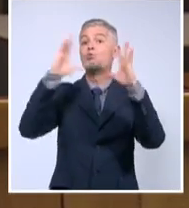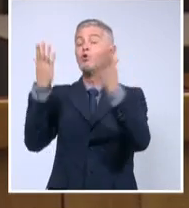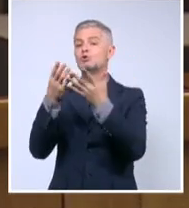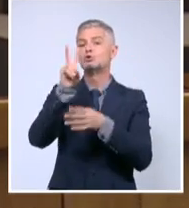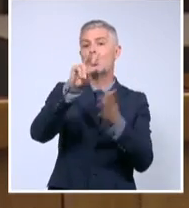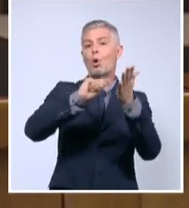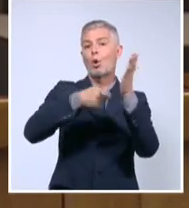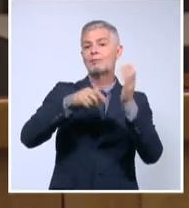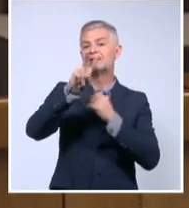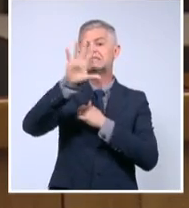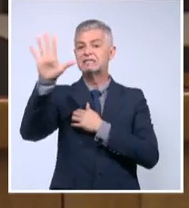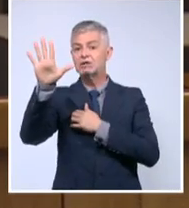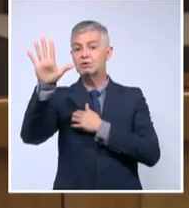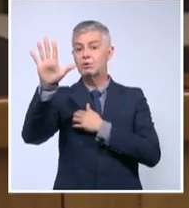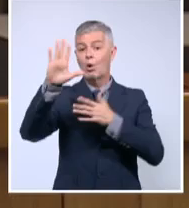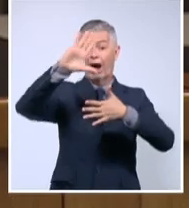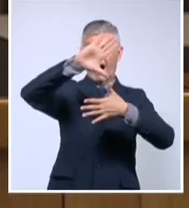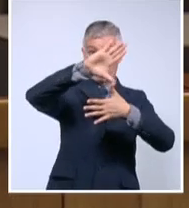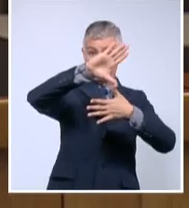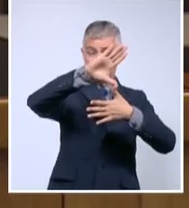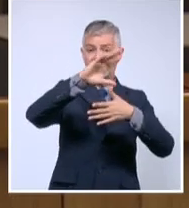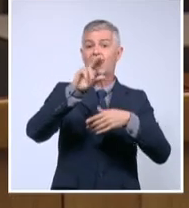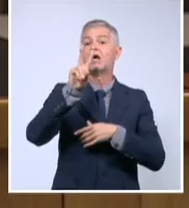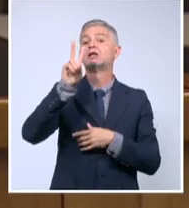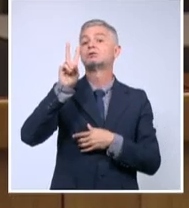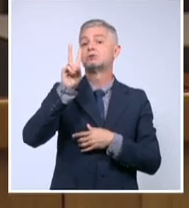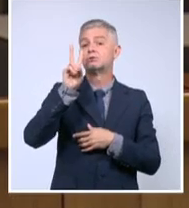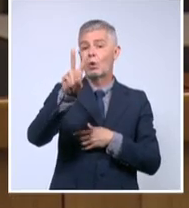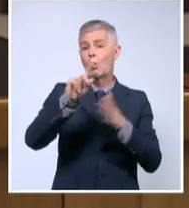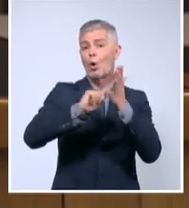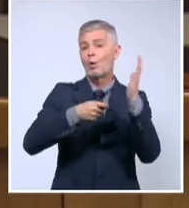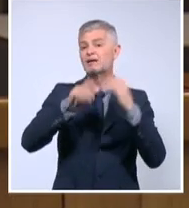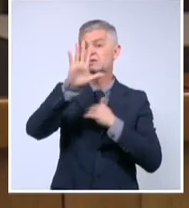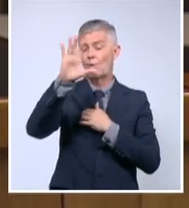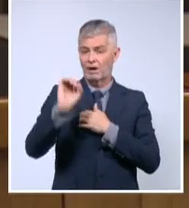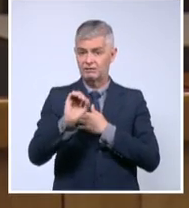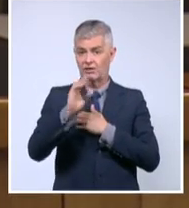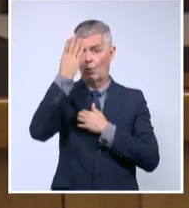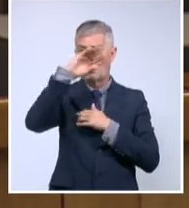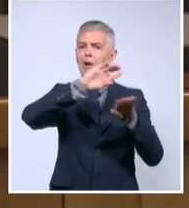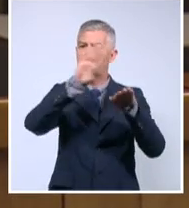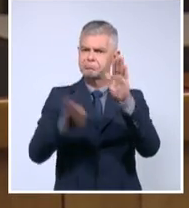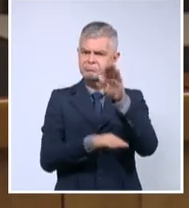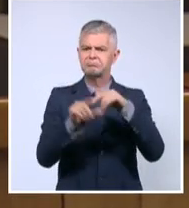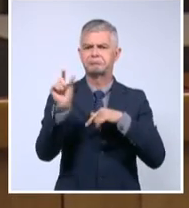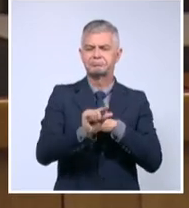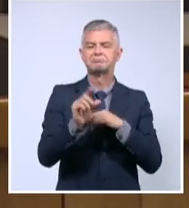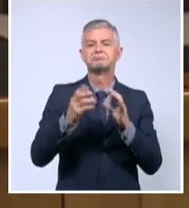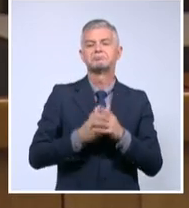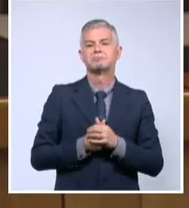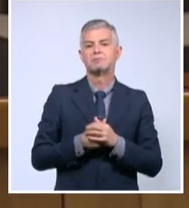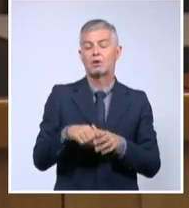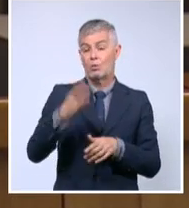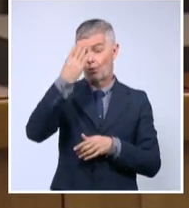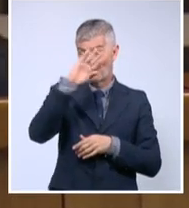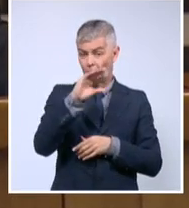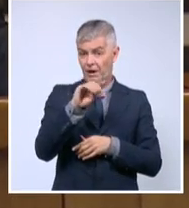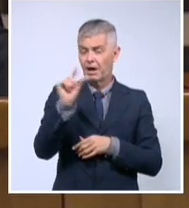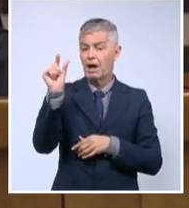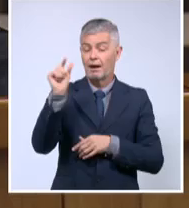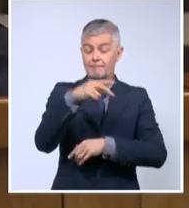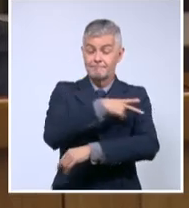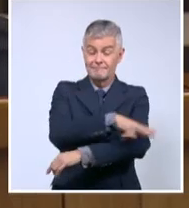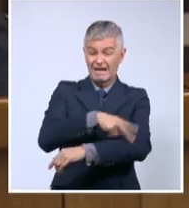y también por debajo de la tasa de la región de las Américas de 2,54. Somos de los pocos países del mundo que